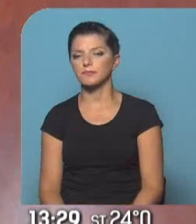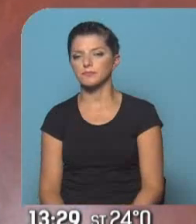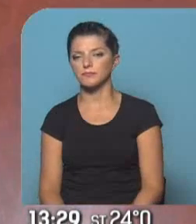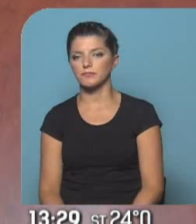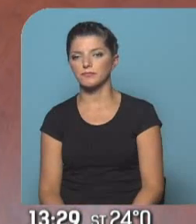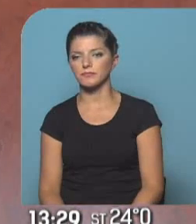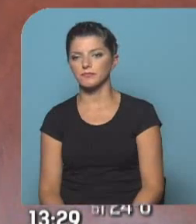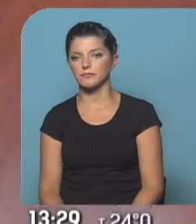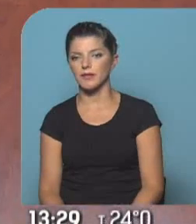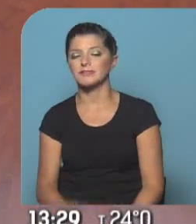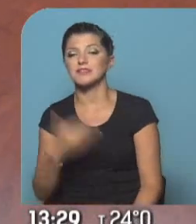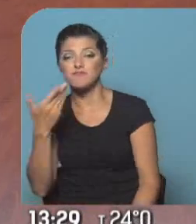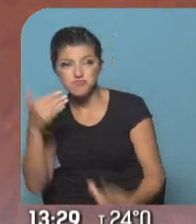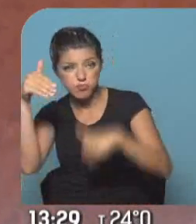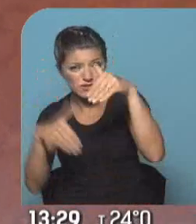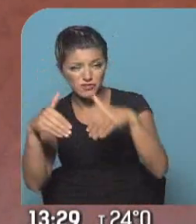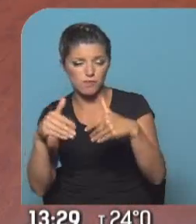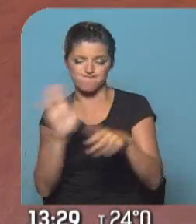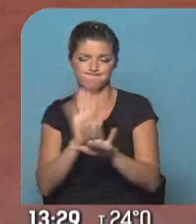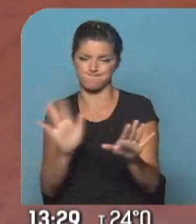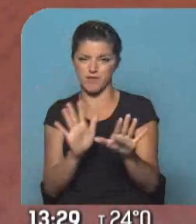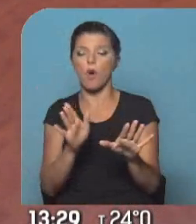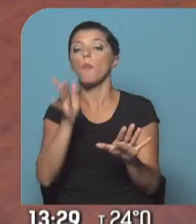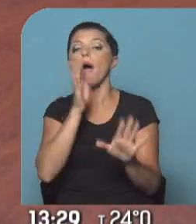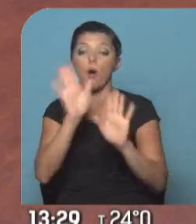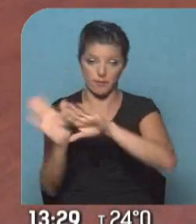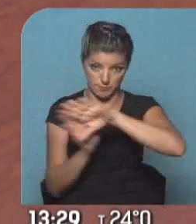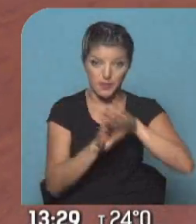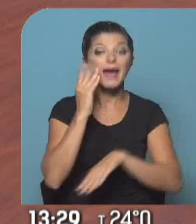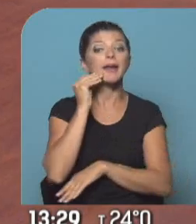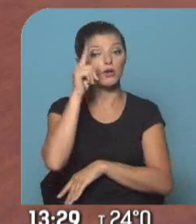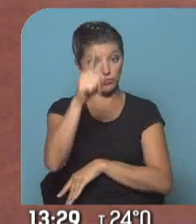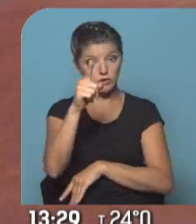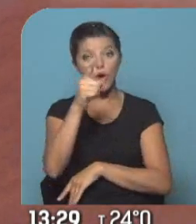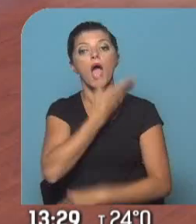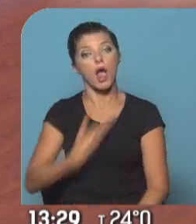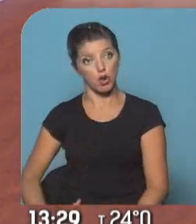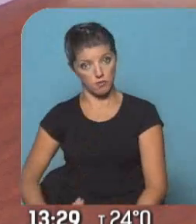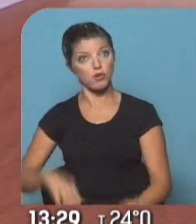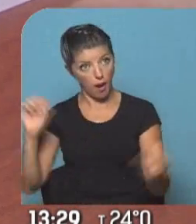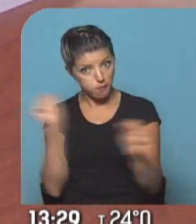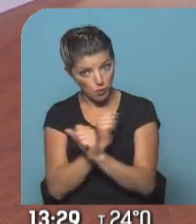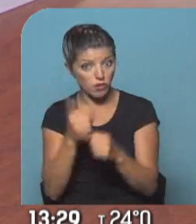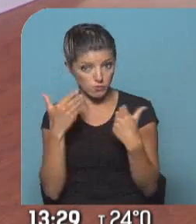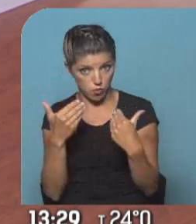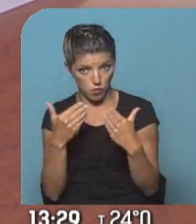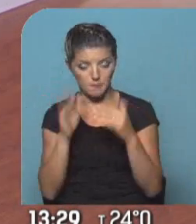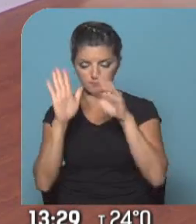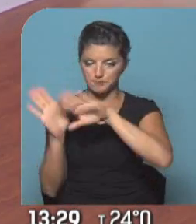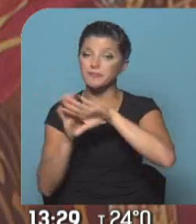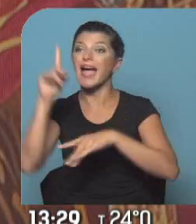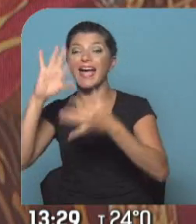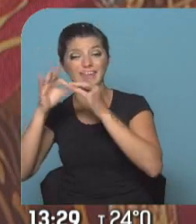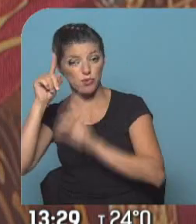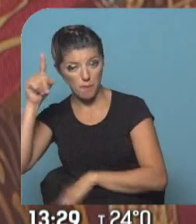se vaya a un referéndum, salvo, como en el caso del Reino Unido, que el gobierno central lo apruebe. Si no, no se puede hacer. Y en Europa rige